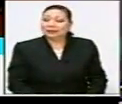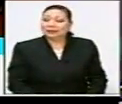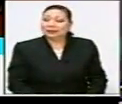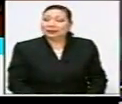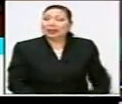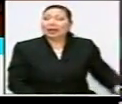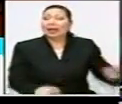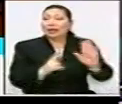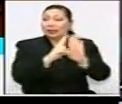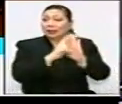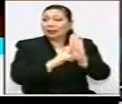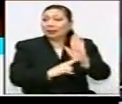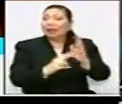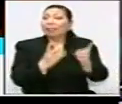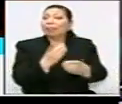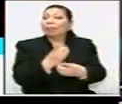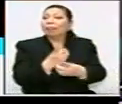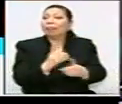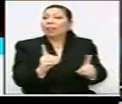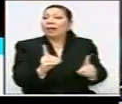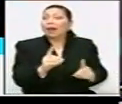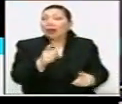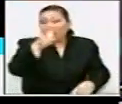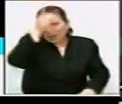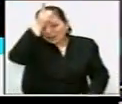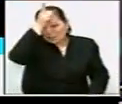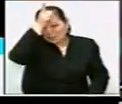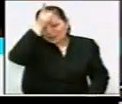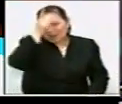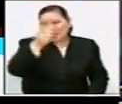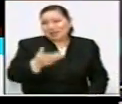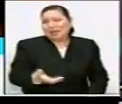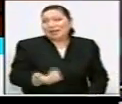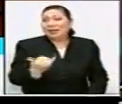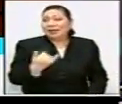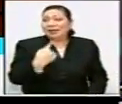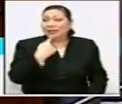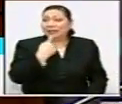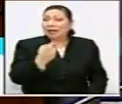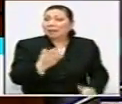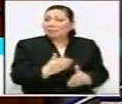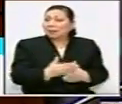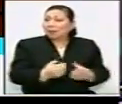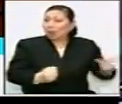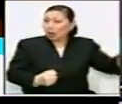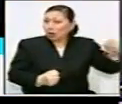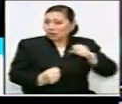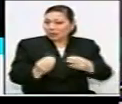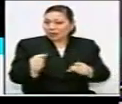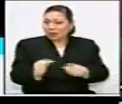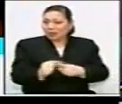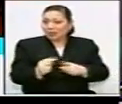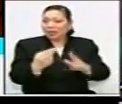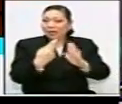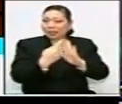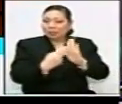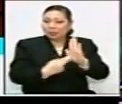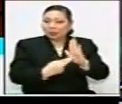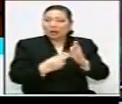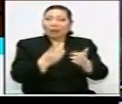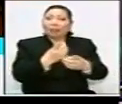La República Democrática Alemana. Es decir, la parte comunista se llama